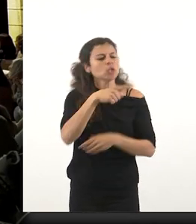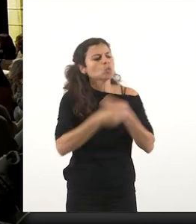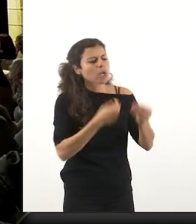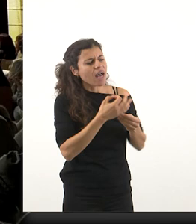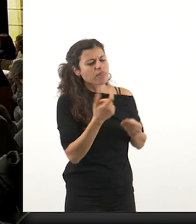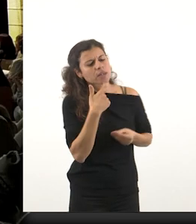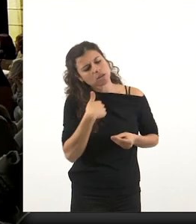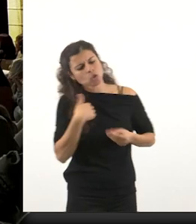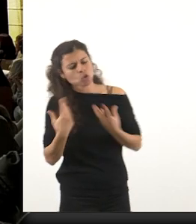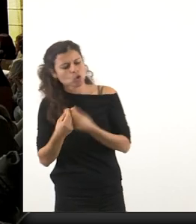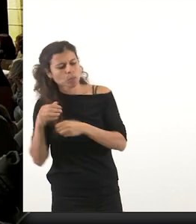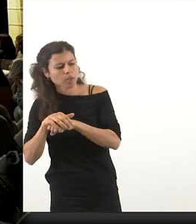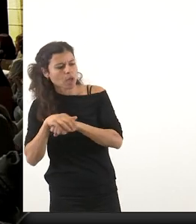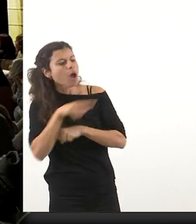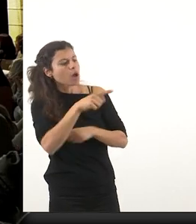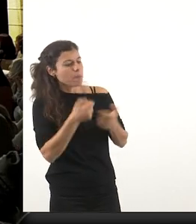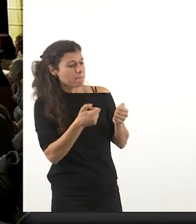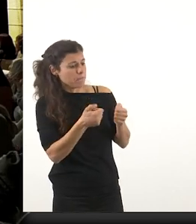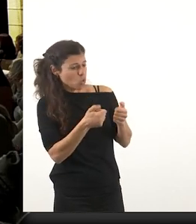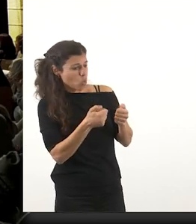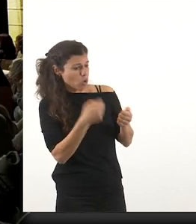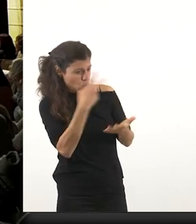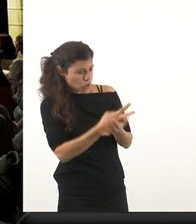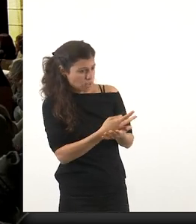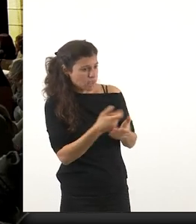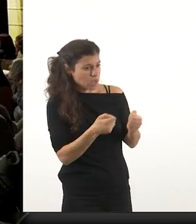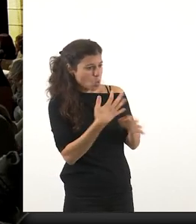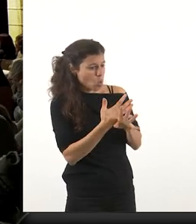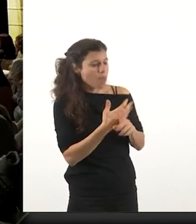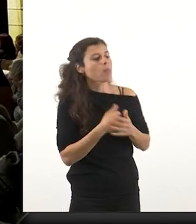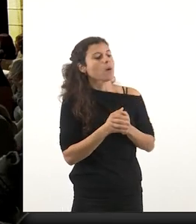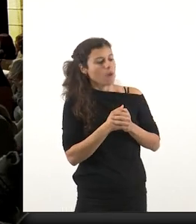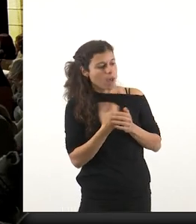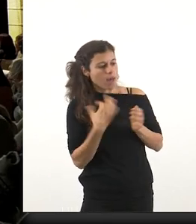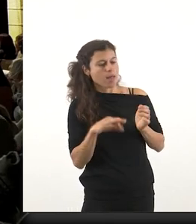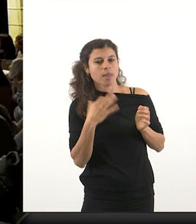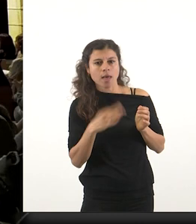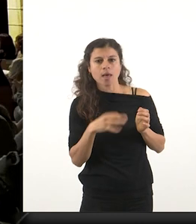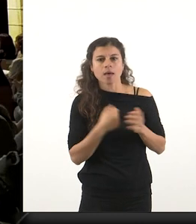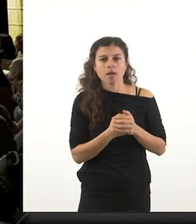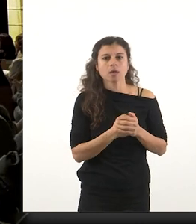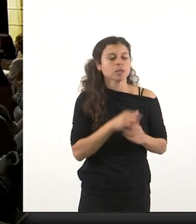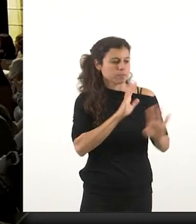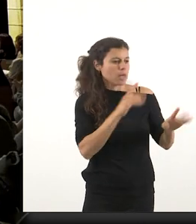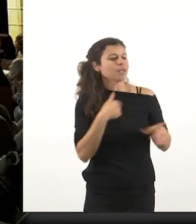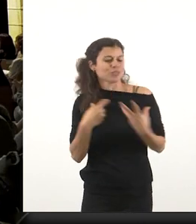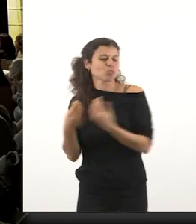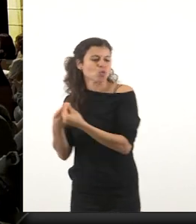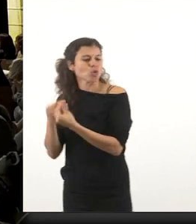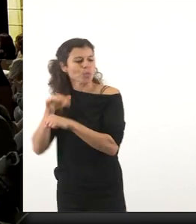colega? Ah, va a jugar el videojuego ese otra vez. Otra vez, anda, qué bien, pues yo me quedé aquí con mi colega, que por cierto es un tío,